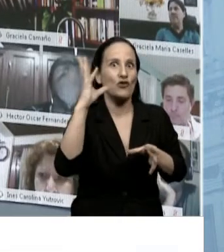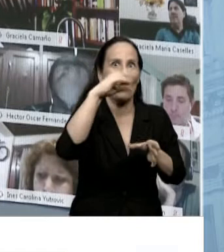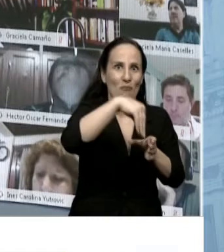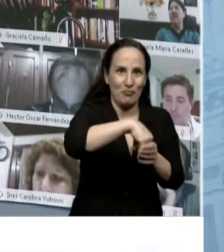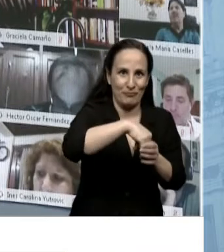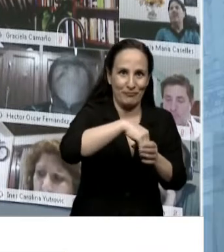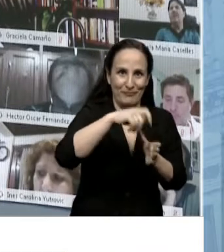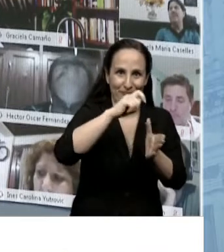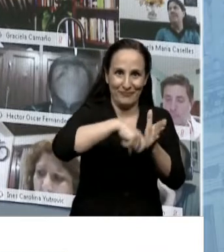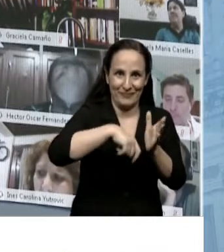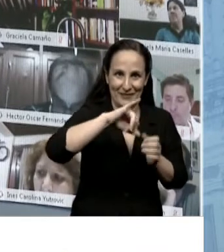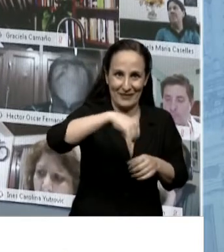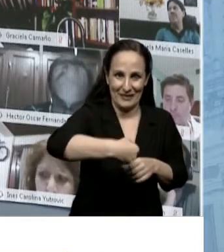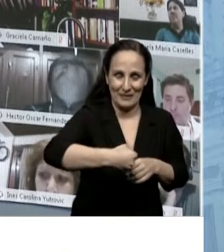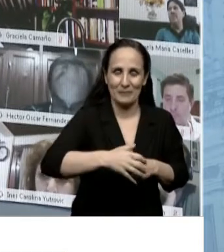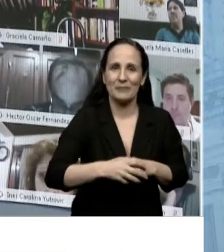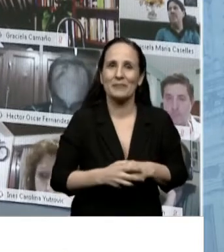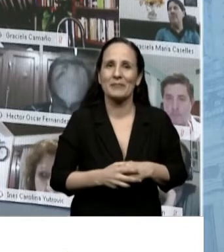y que sus 3 pilares